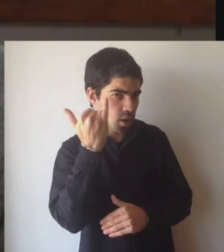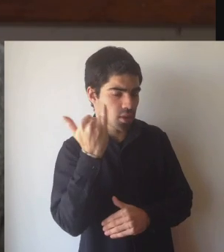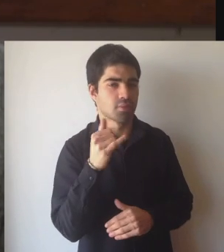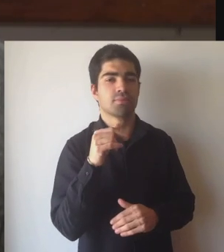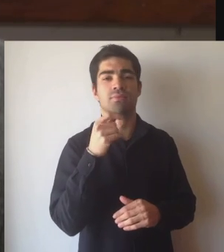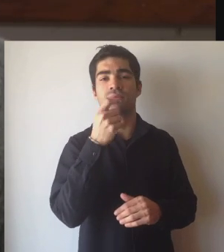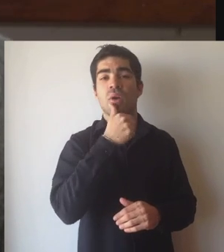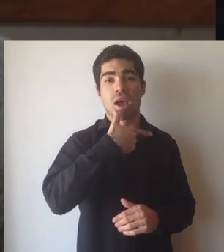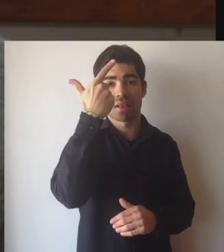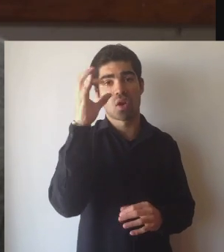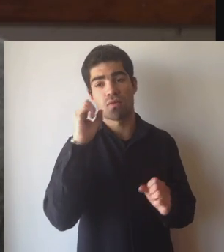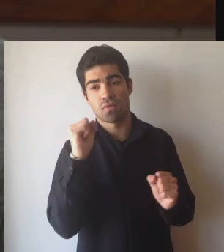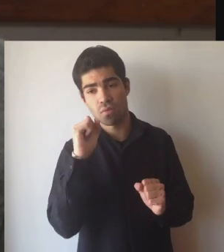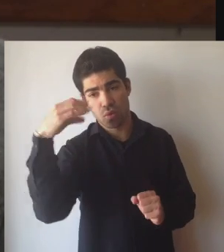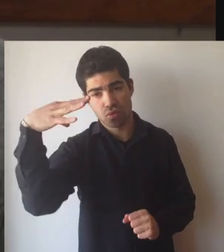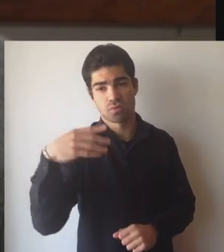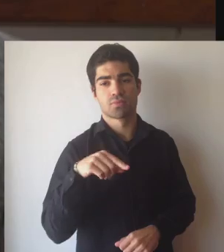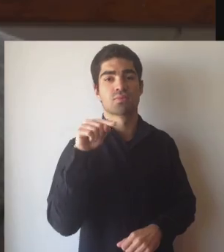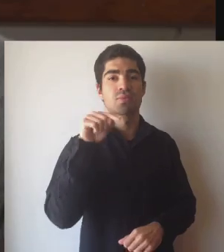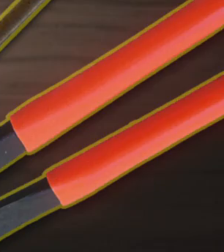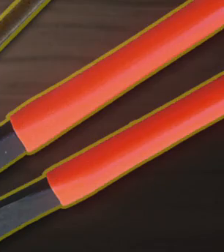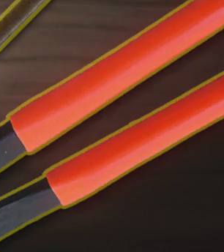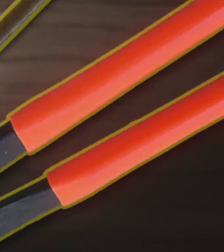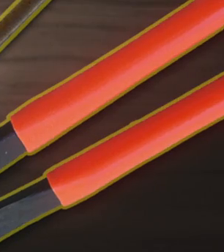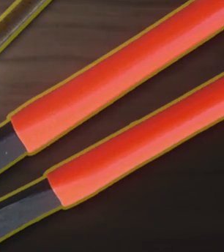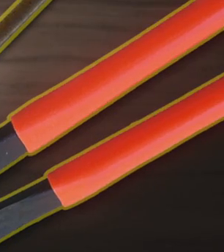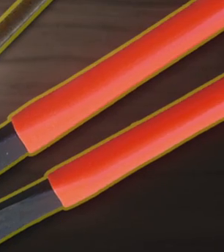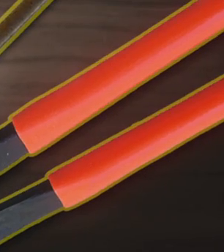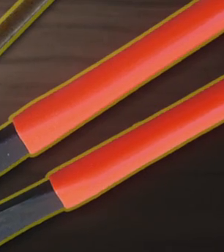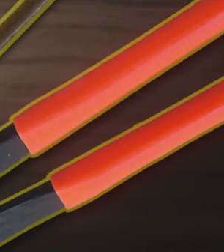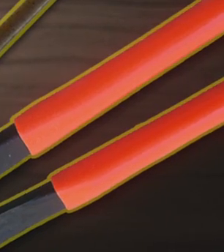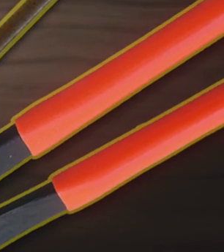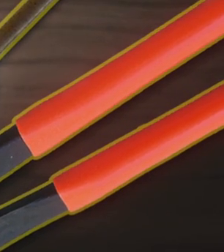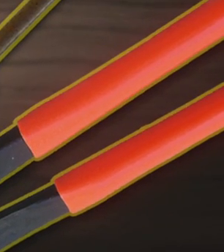caliente o que haya luz en el club?